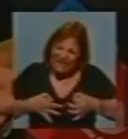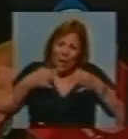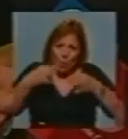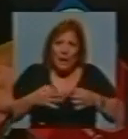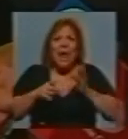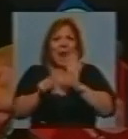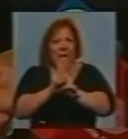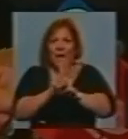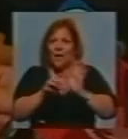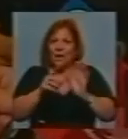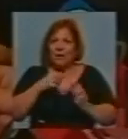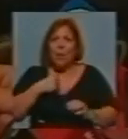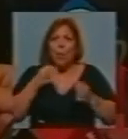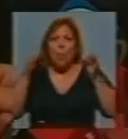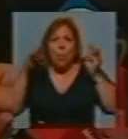legalidad